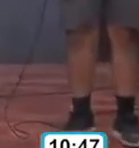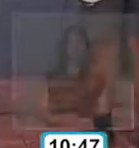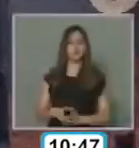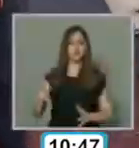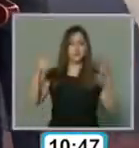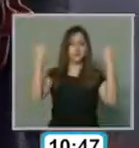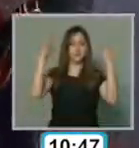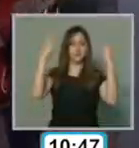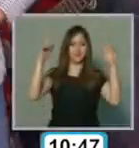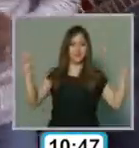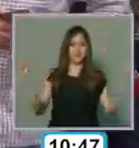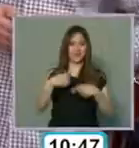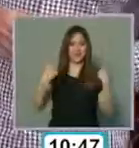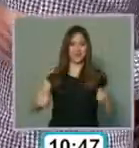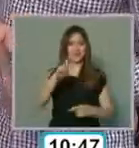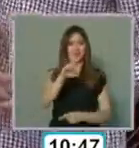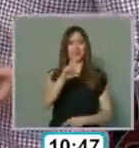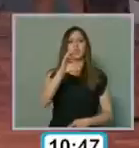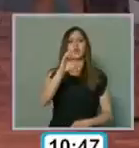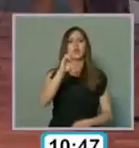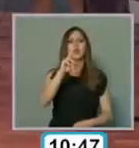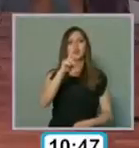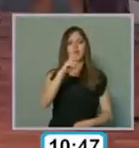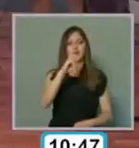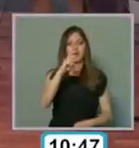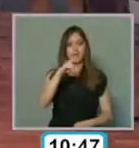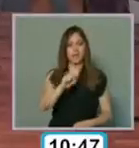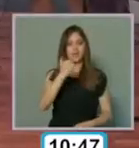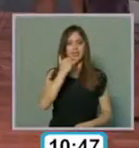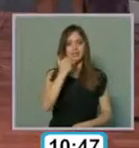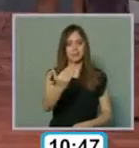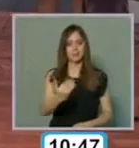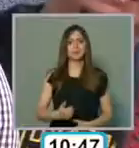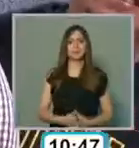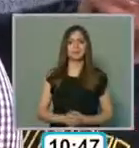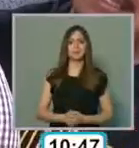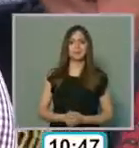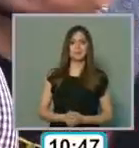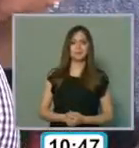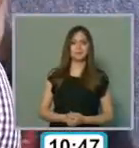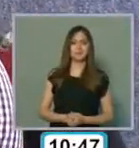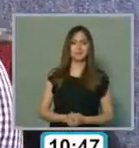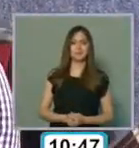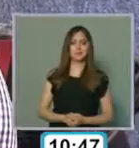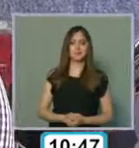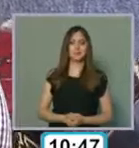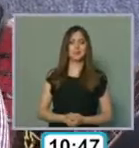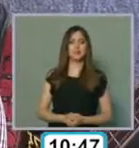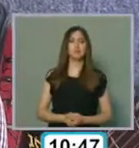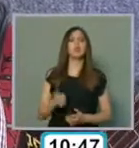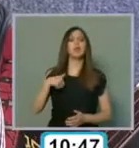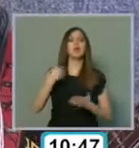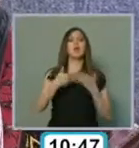en el musical de Corleones. Muy bien. Oigan, y bueno, platíquenme ahora sí de este